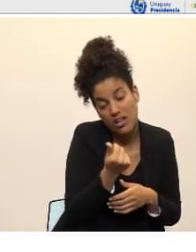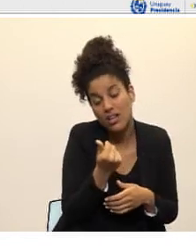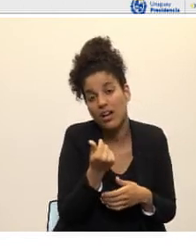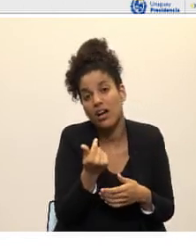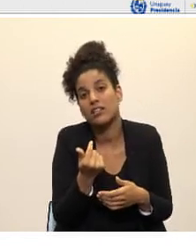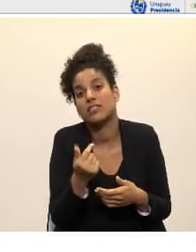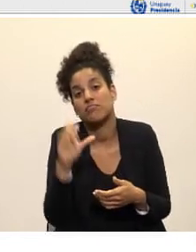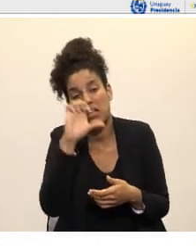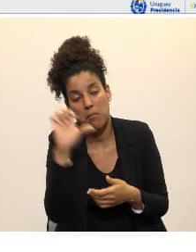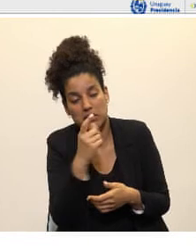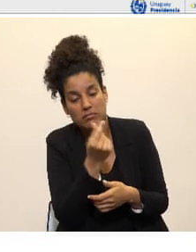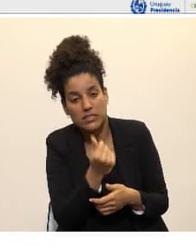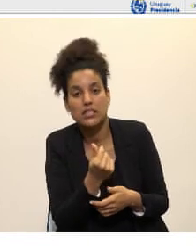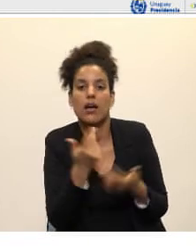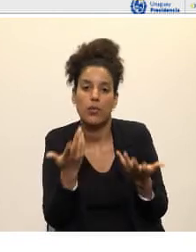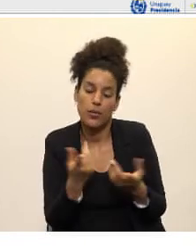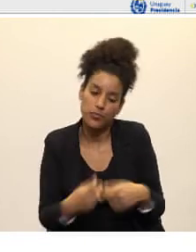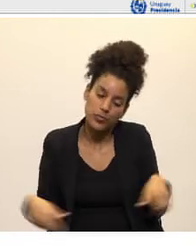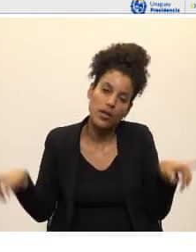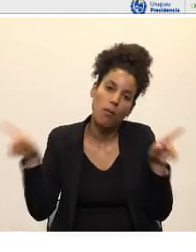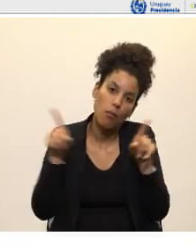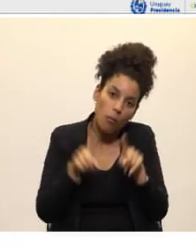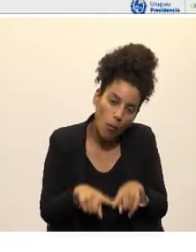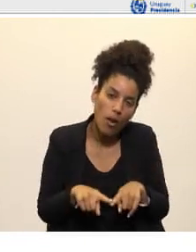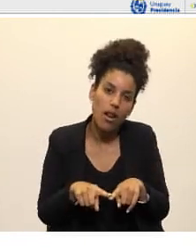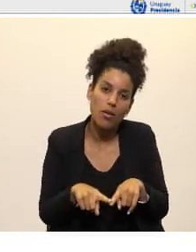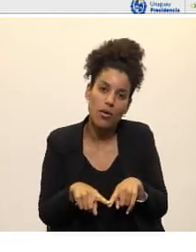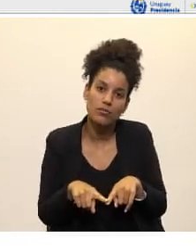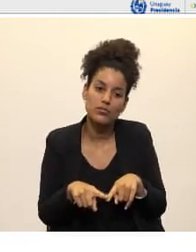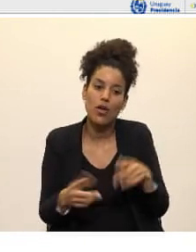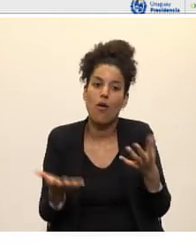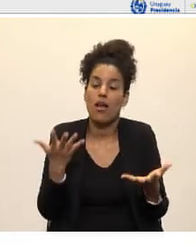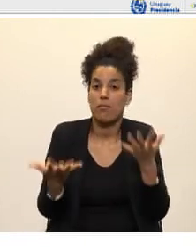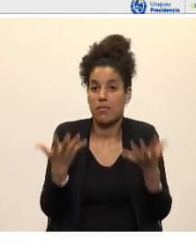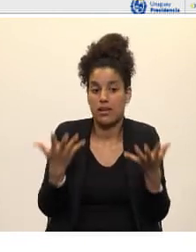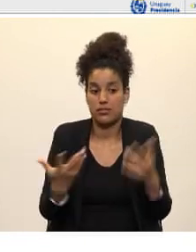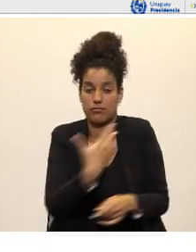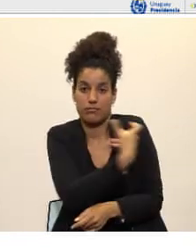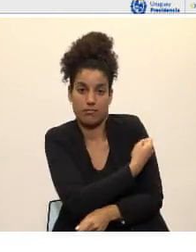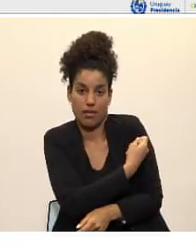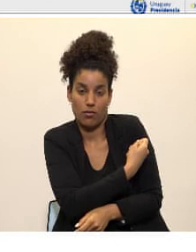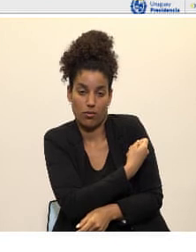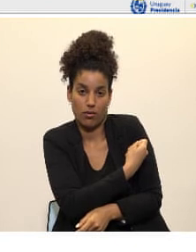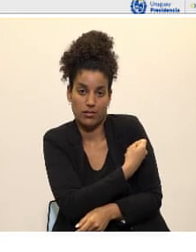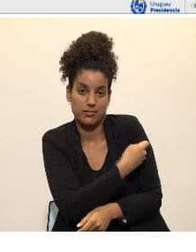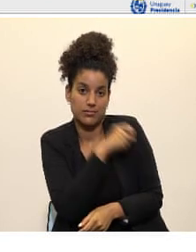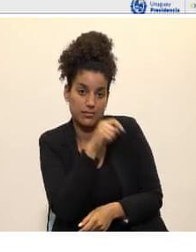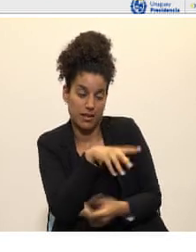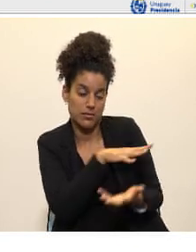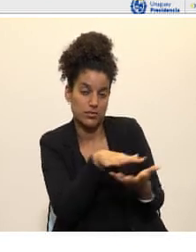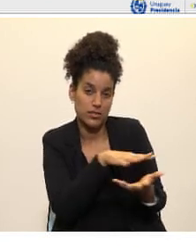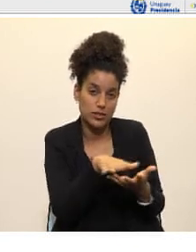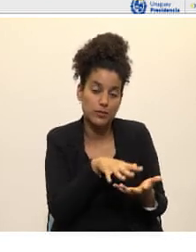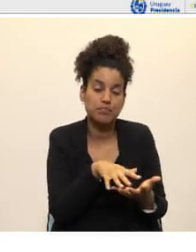pandemia. Bueno, vuelvo con la metáfora vuelvo con la comparación de las vacunas. Esto que nos